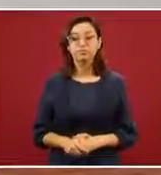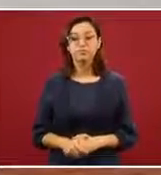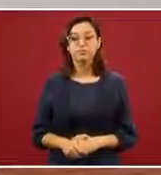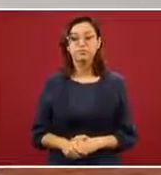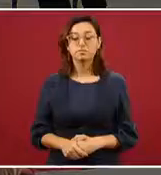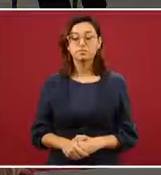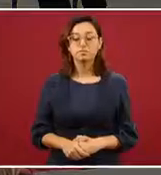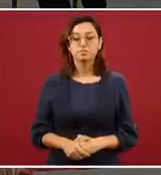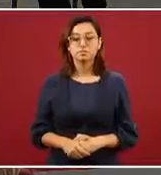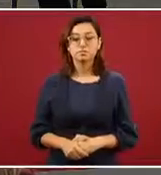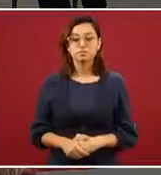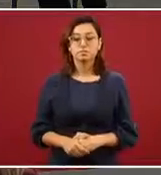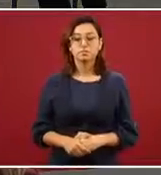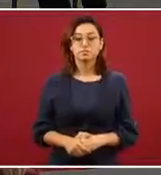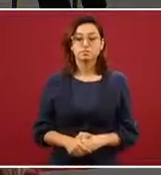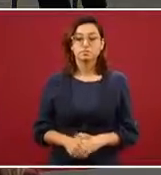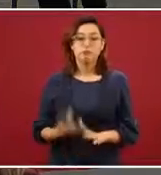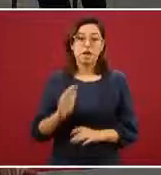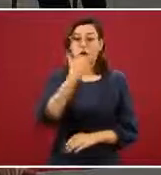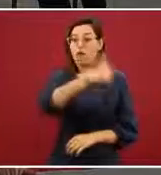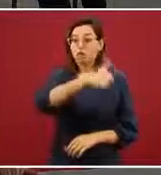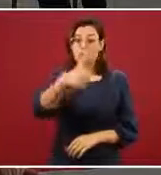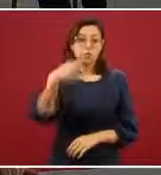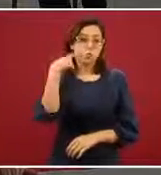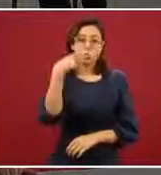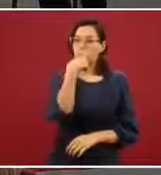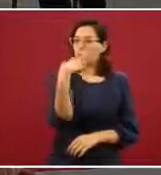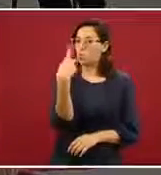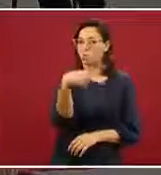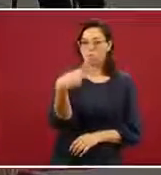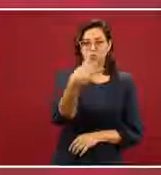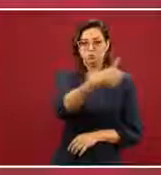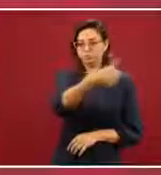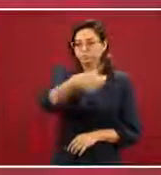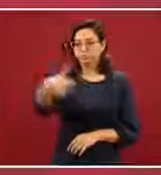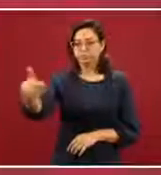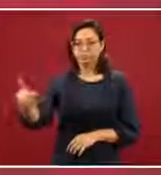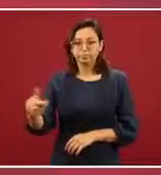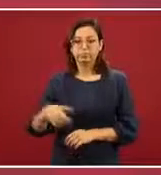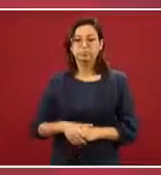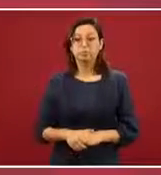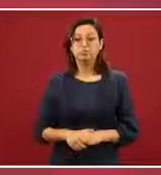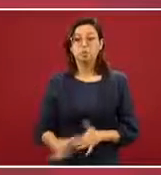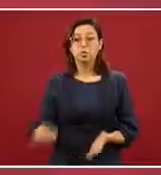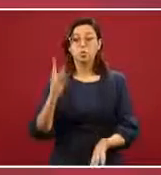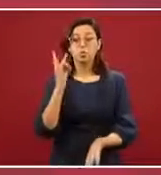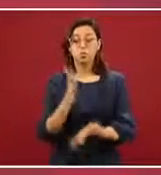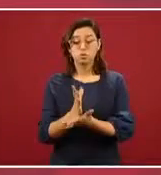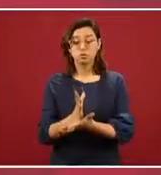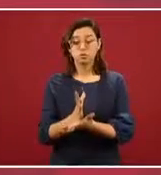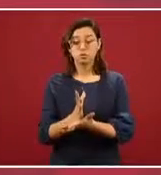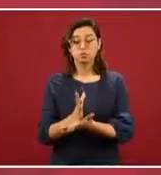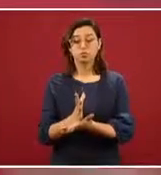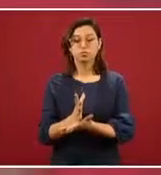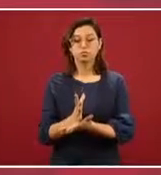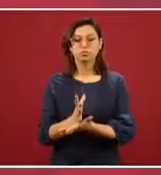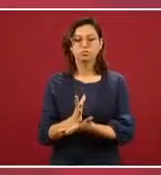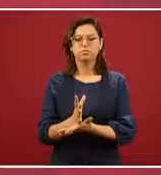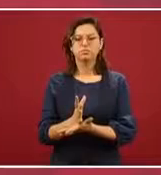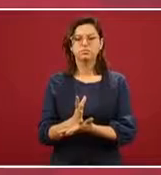es una cuestión de voluntad, ¿no? De cada quien. La única cosa que nosotros